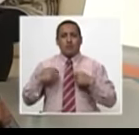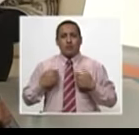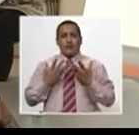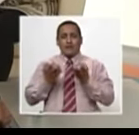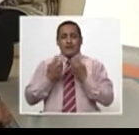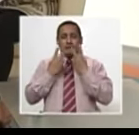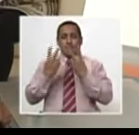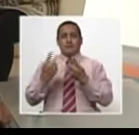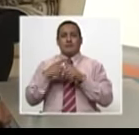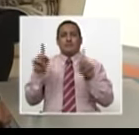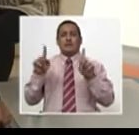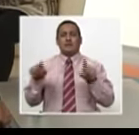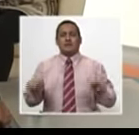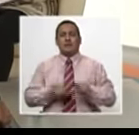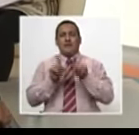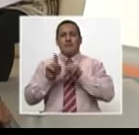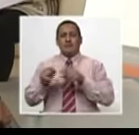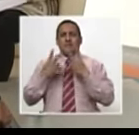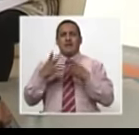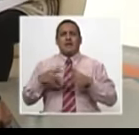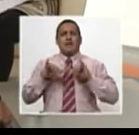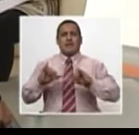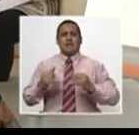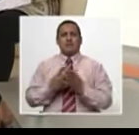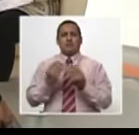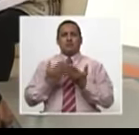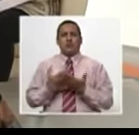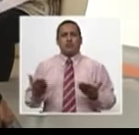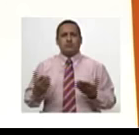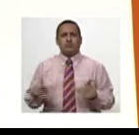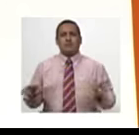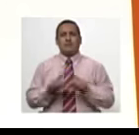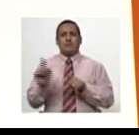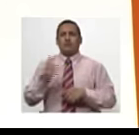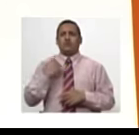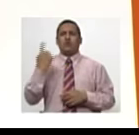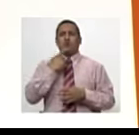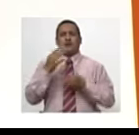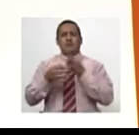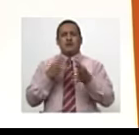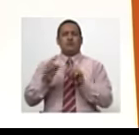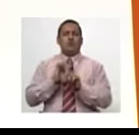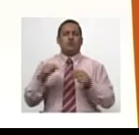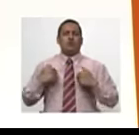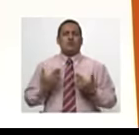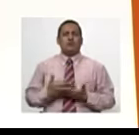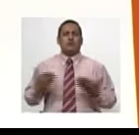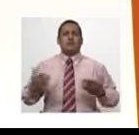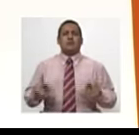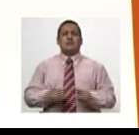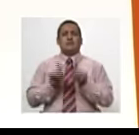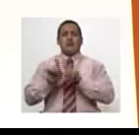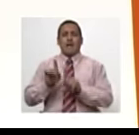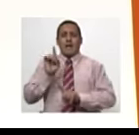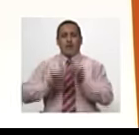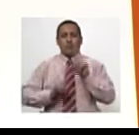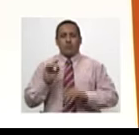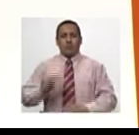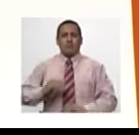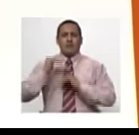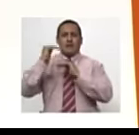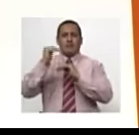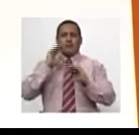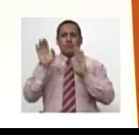intención contraria, más bien por quedarse con todo. Claro, porque uno, entonces todos dicen, no, yo tengo mi recurso. Incluso no solamente a nivel